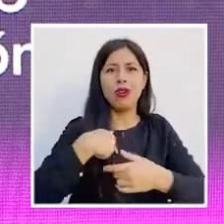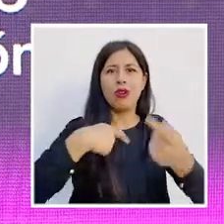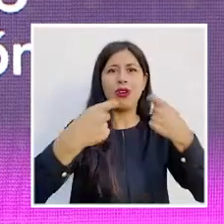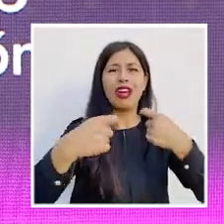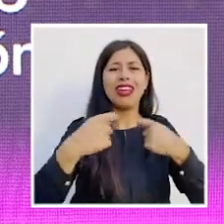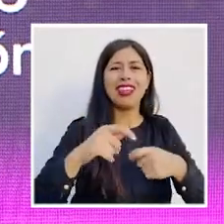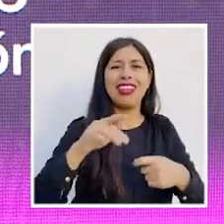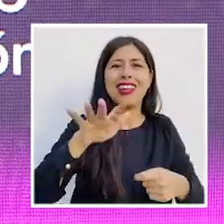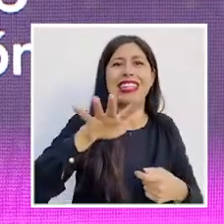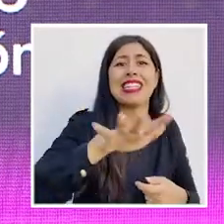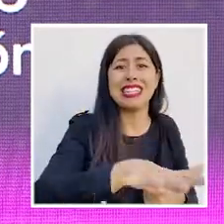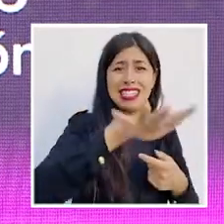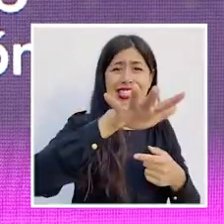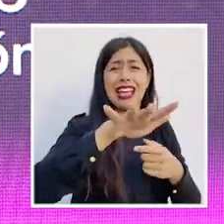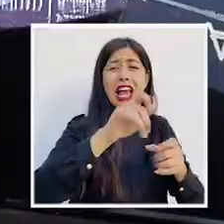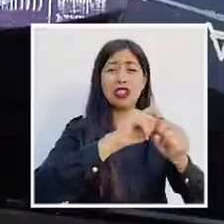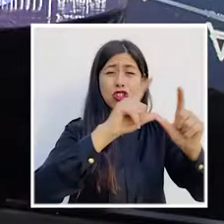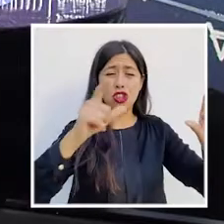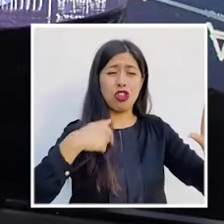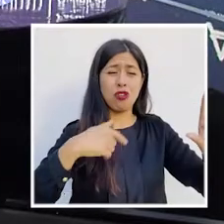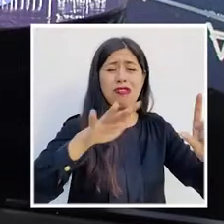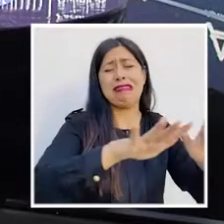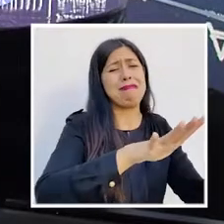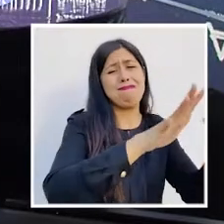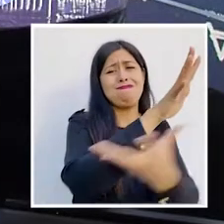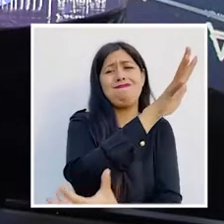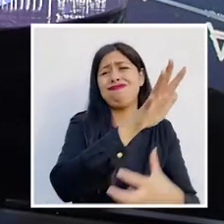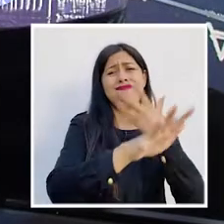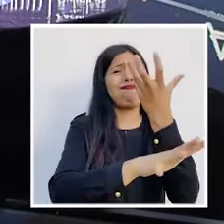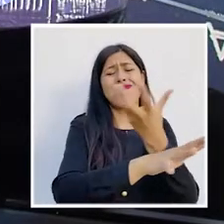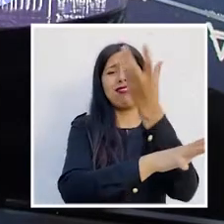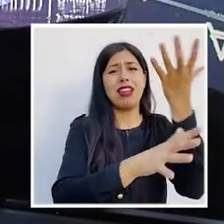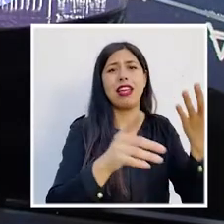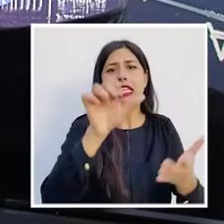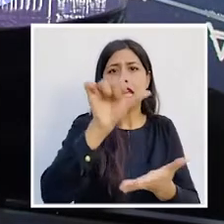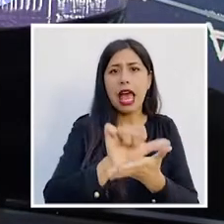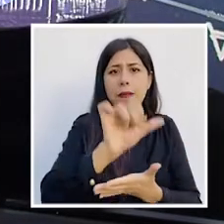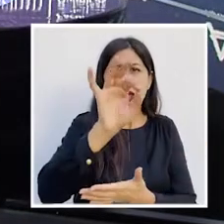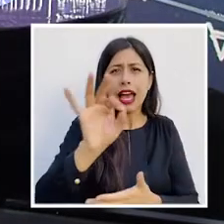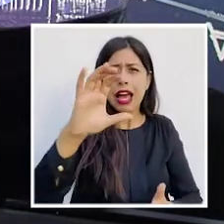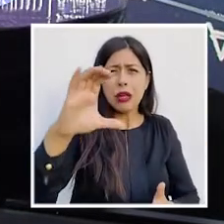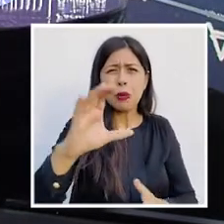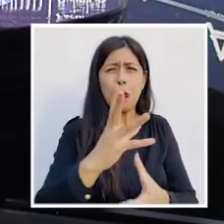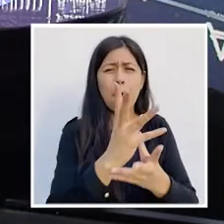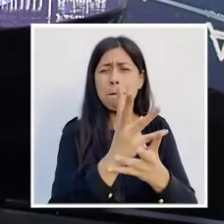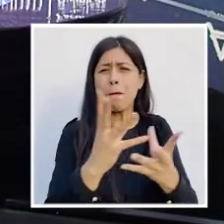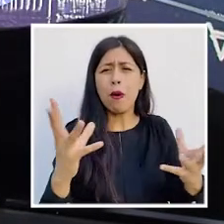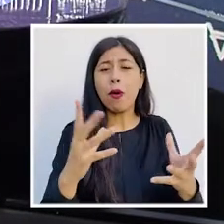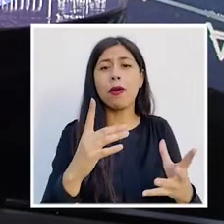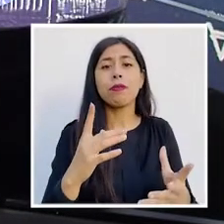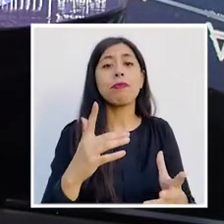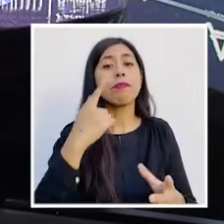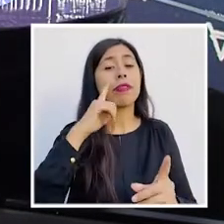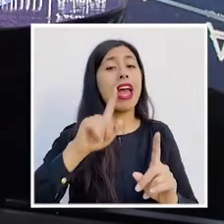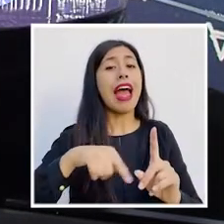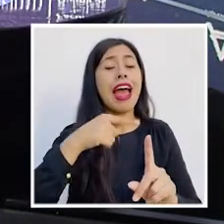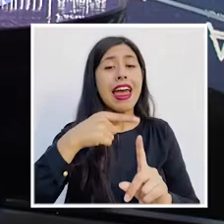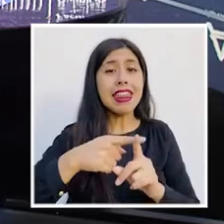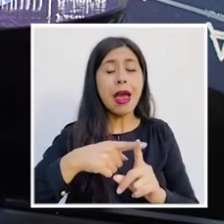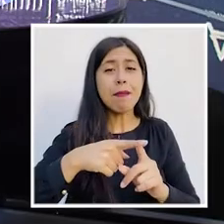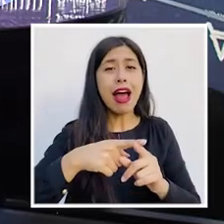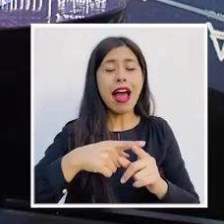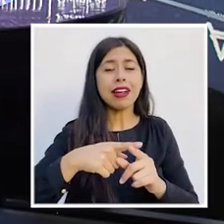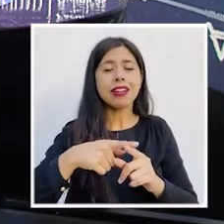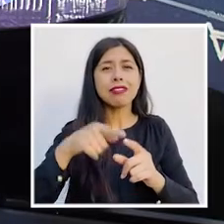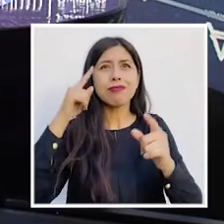brazo sin intentar poner la mano sobre la superficie del Sol. 6.000 grados Celsius es mucho. Y aún más,